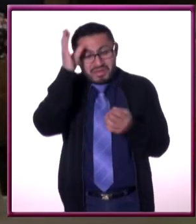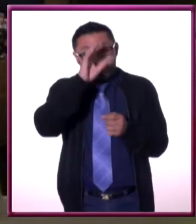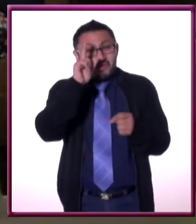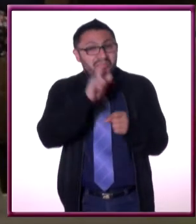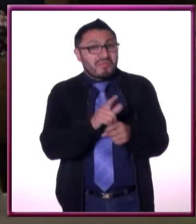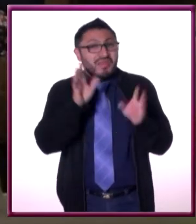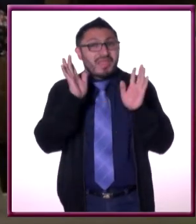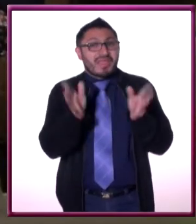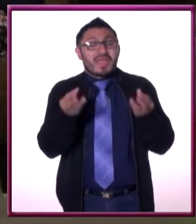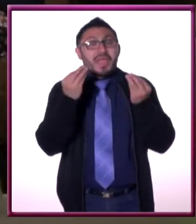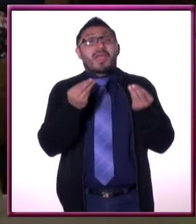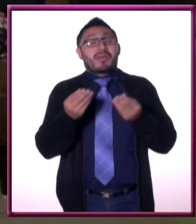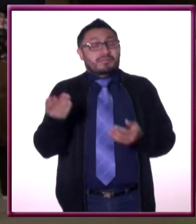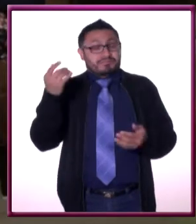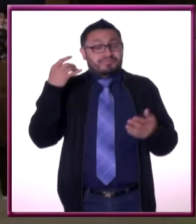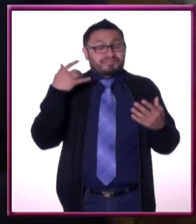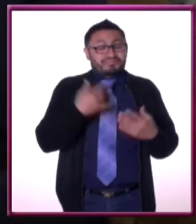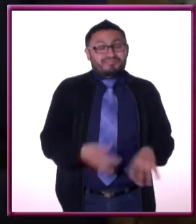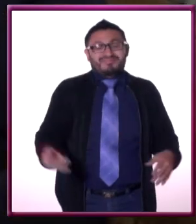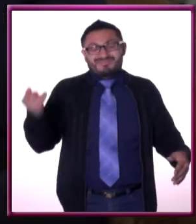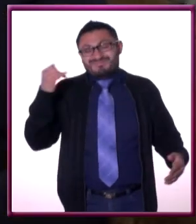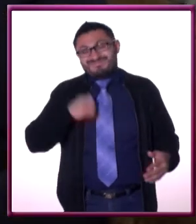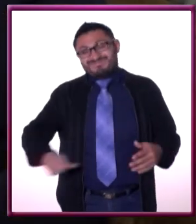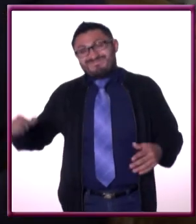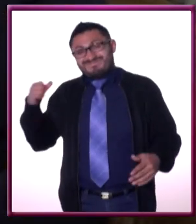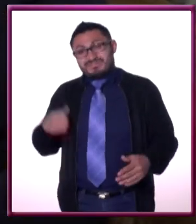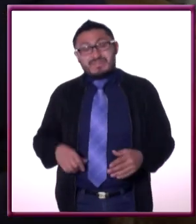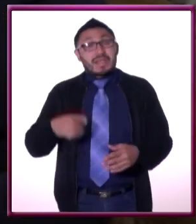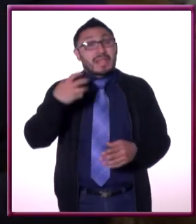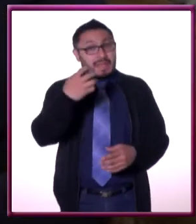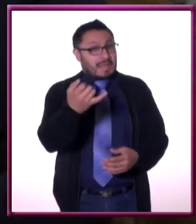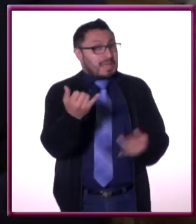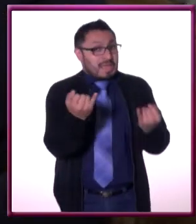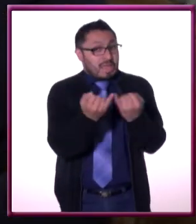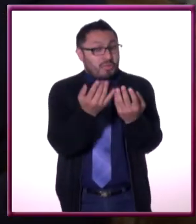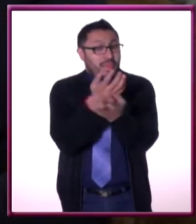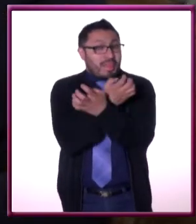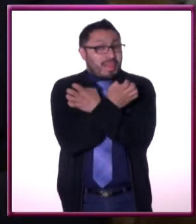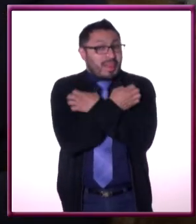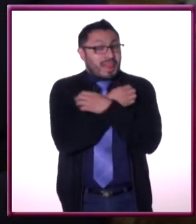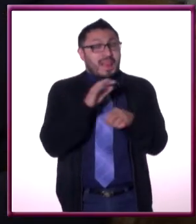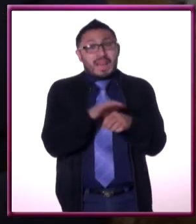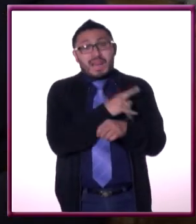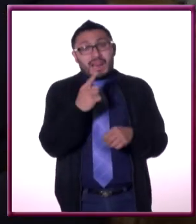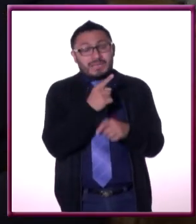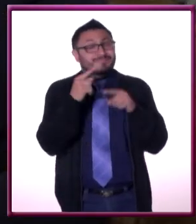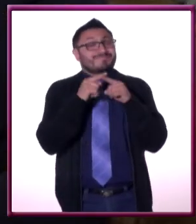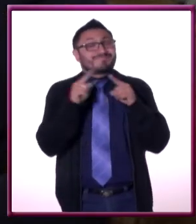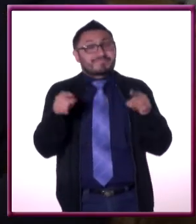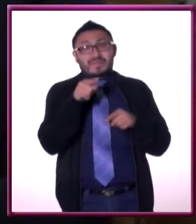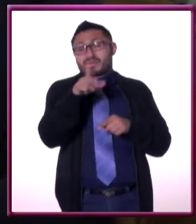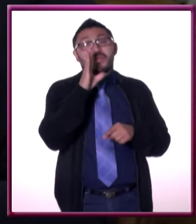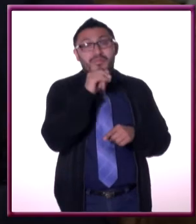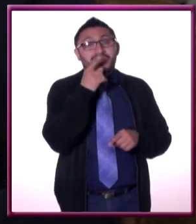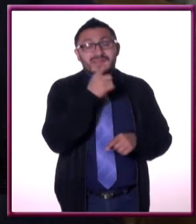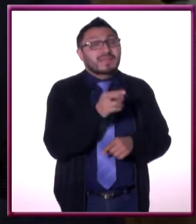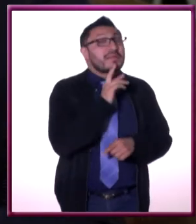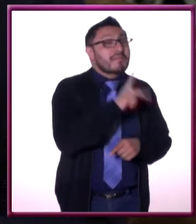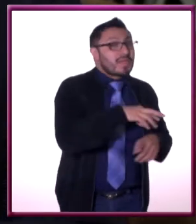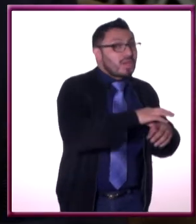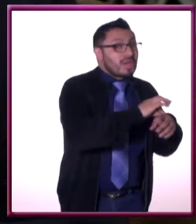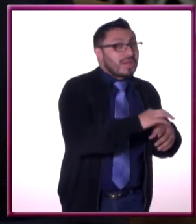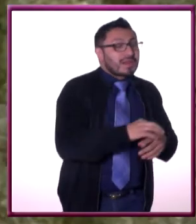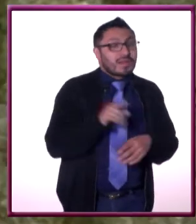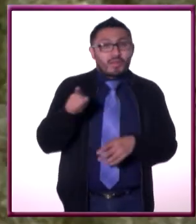cultural que ya está bastante arraigada en nuestro Cultural país. y de educación, porque no puedes decir qué es mejor, la